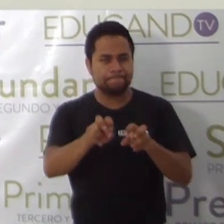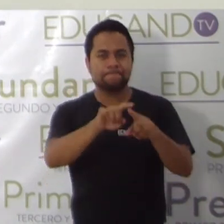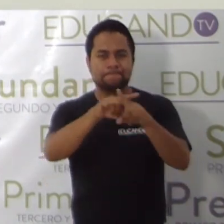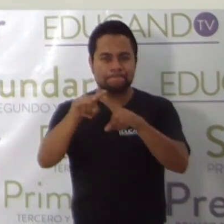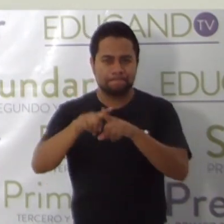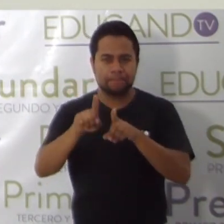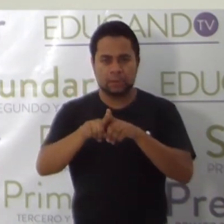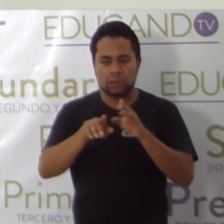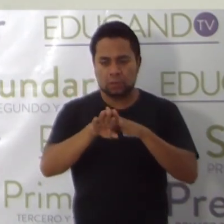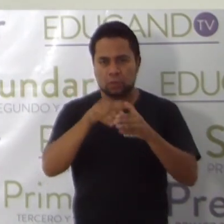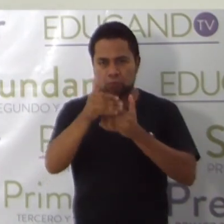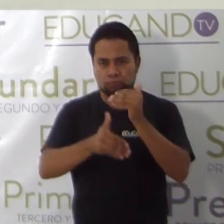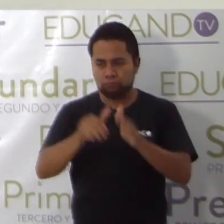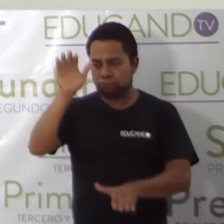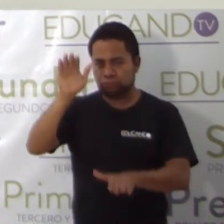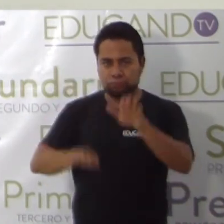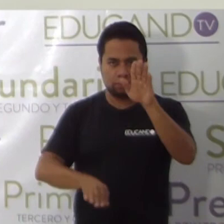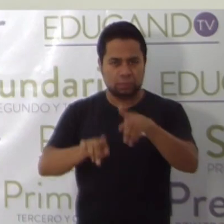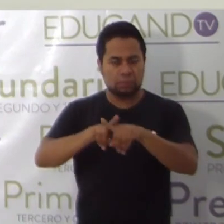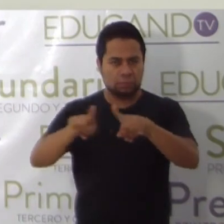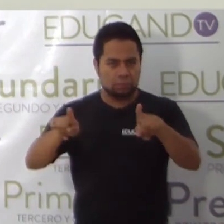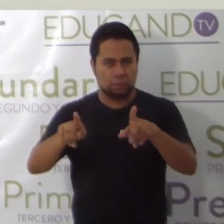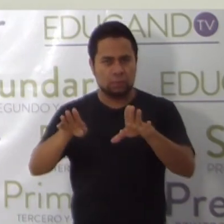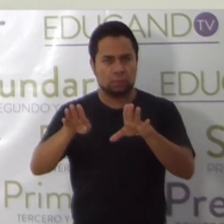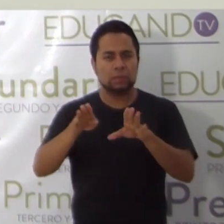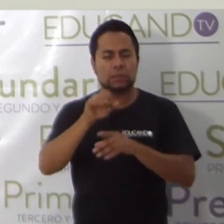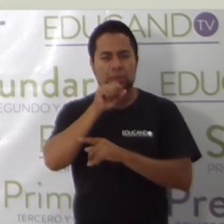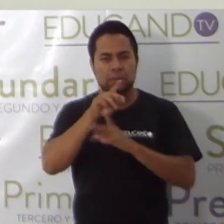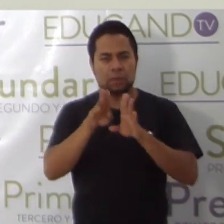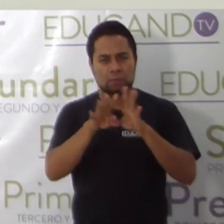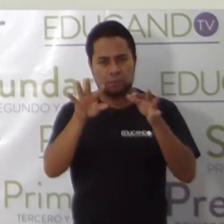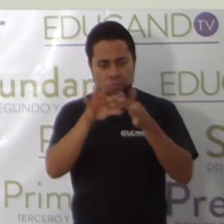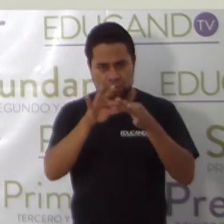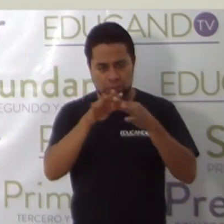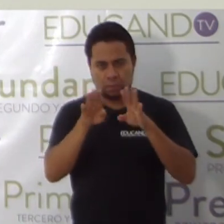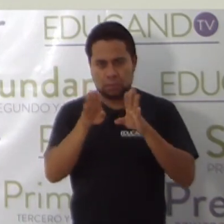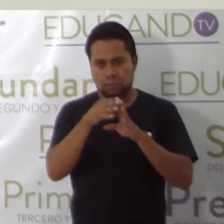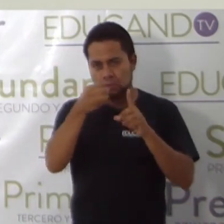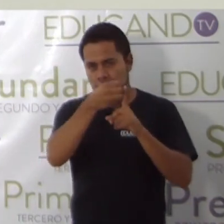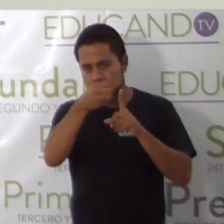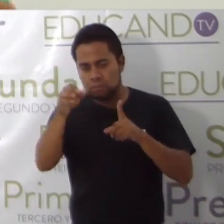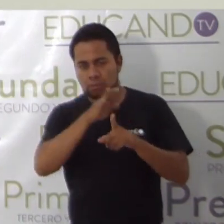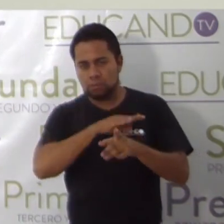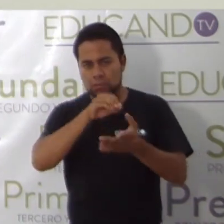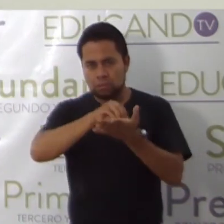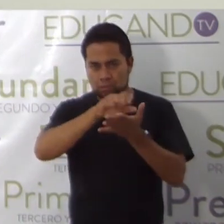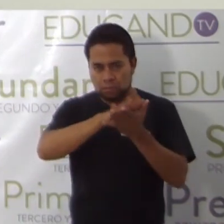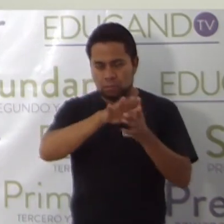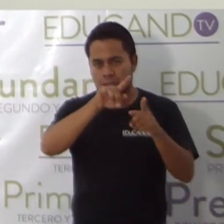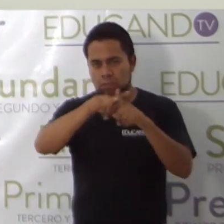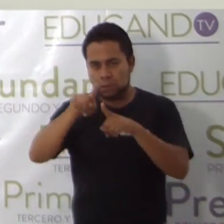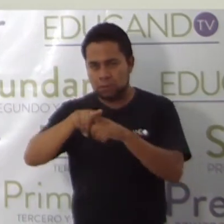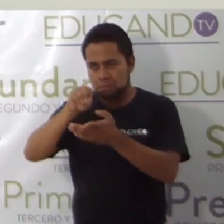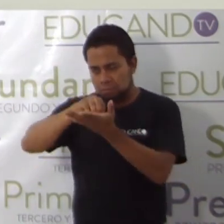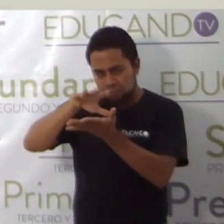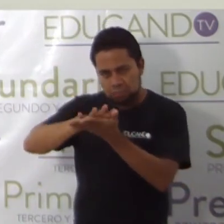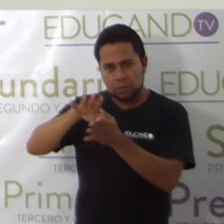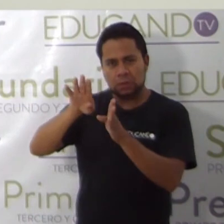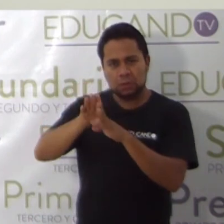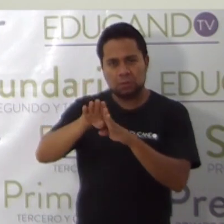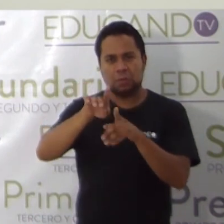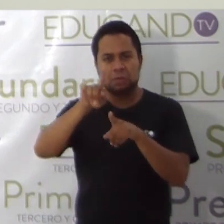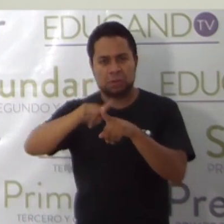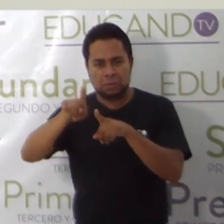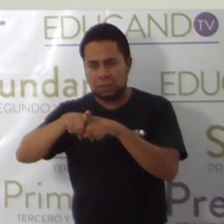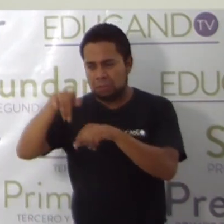algunos sucesos aleatorios. Vimos cómo podíamos organizar los datos recogidos de esos sucesos o de esas